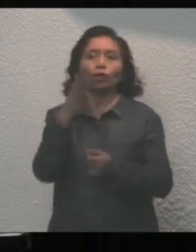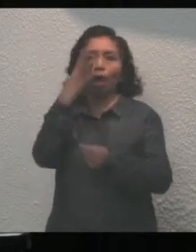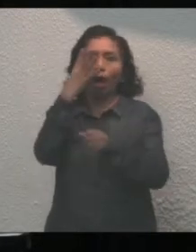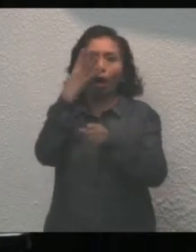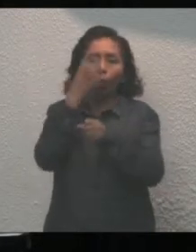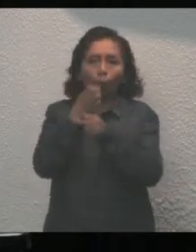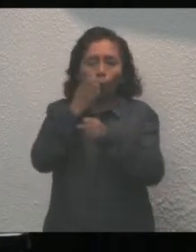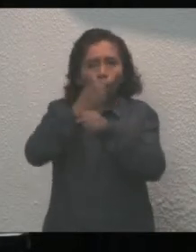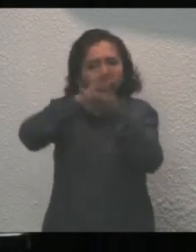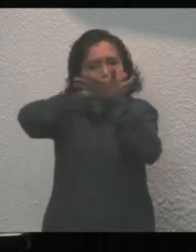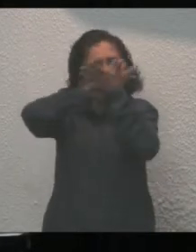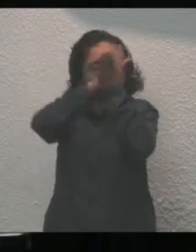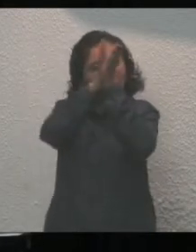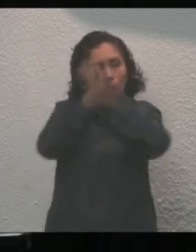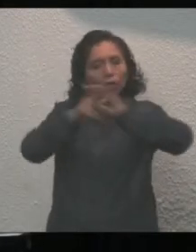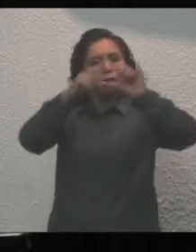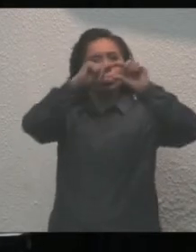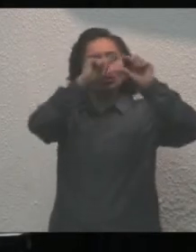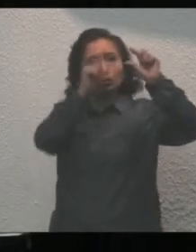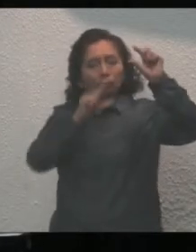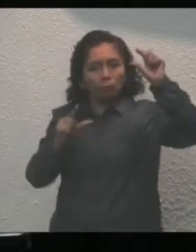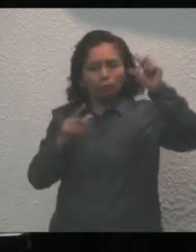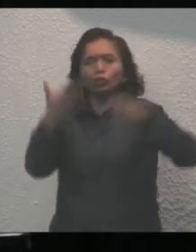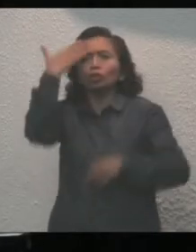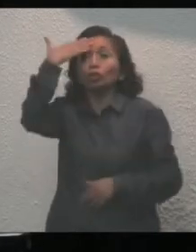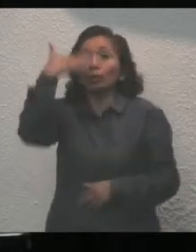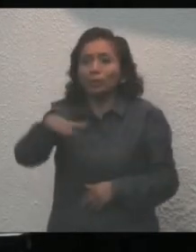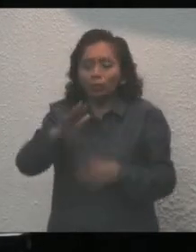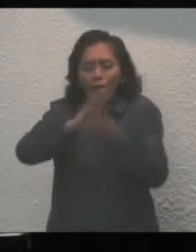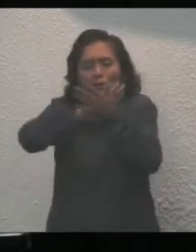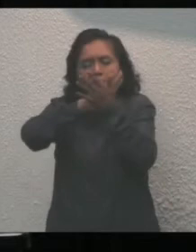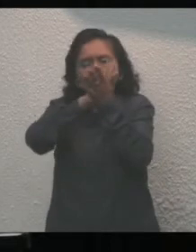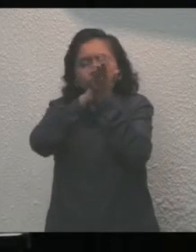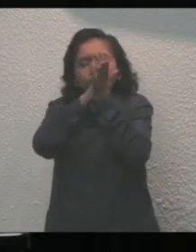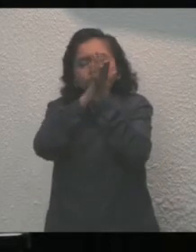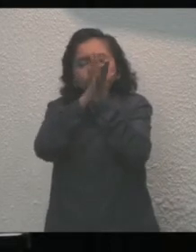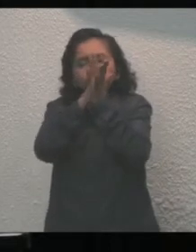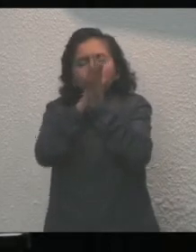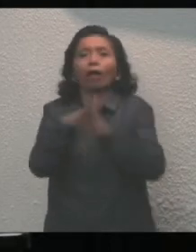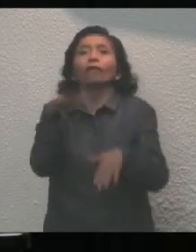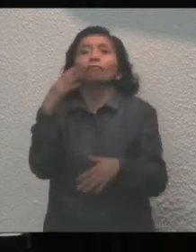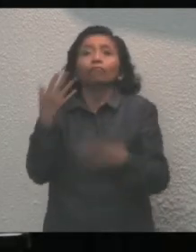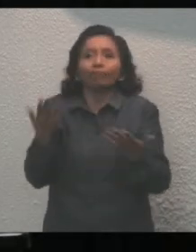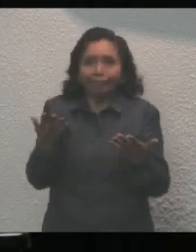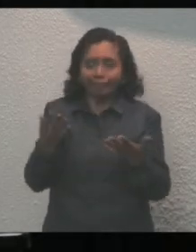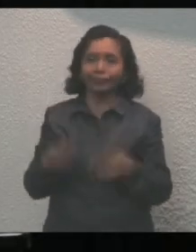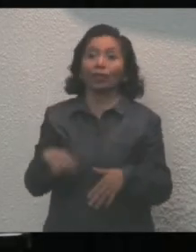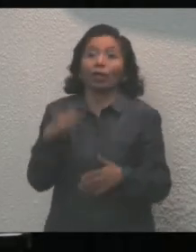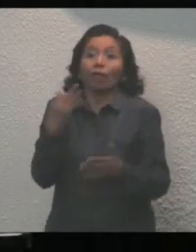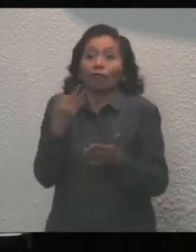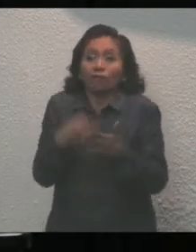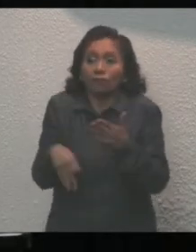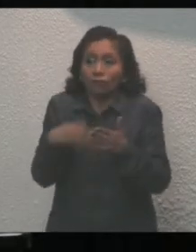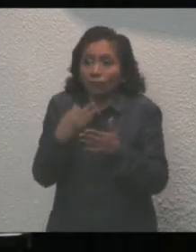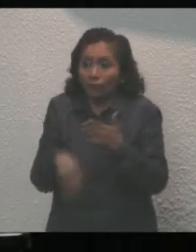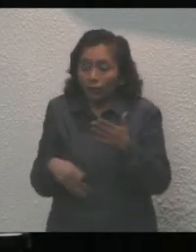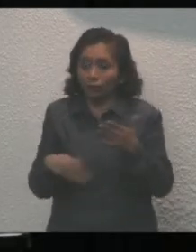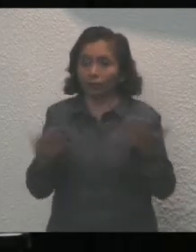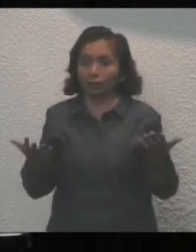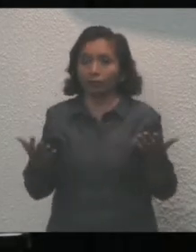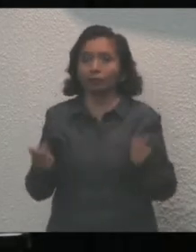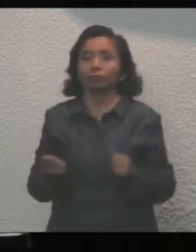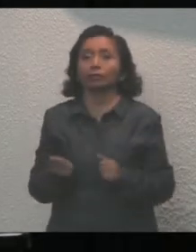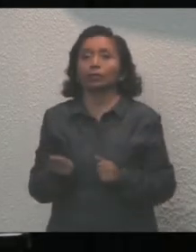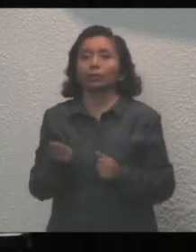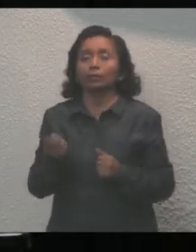del país, sabemos que la transformación está en marcha y aún es necesario seguir poniendo al descubierto